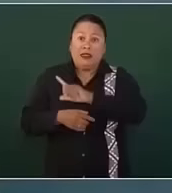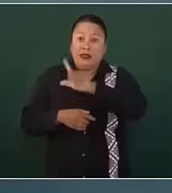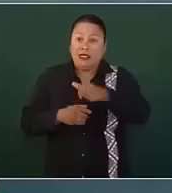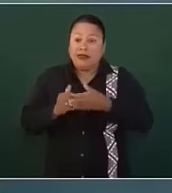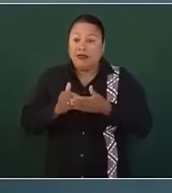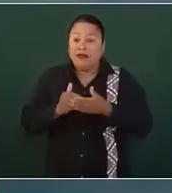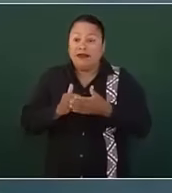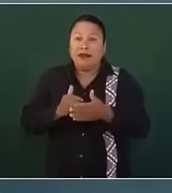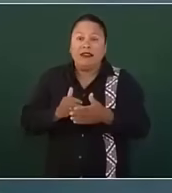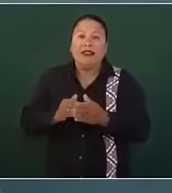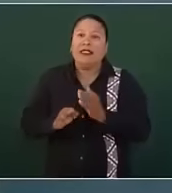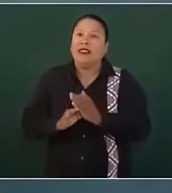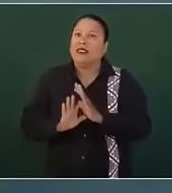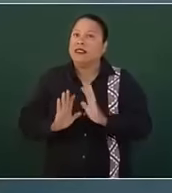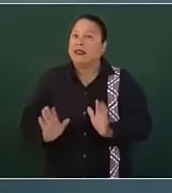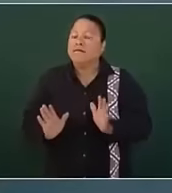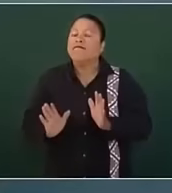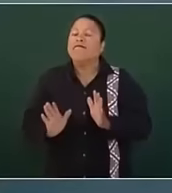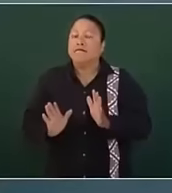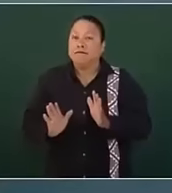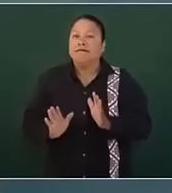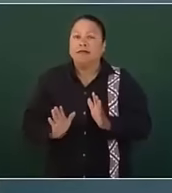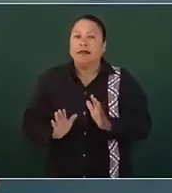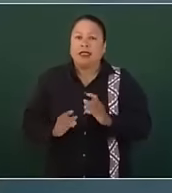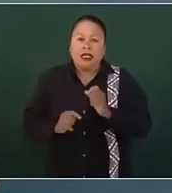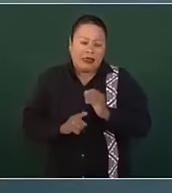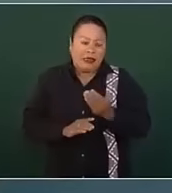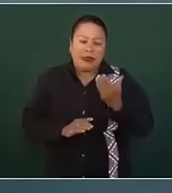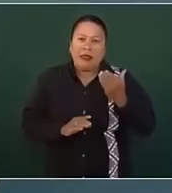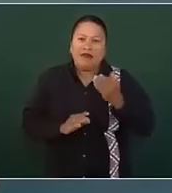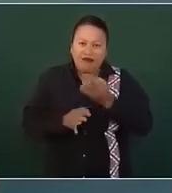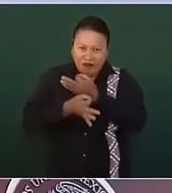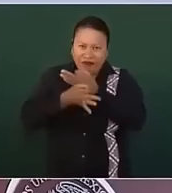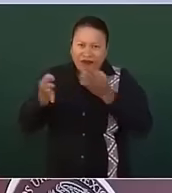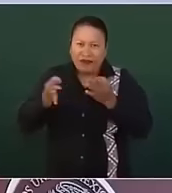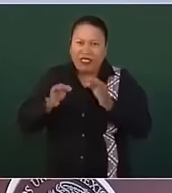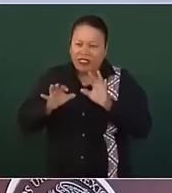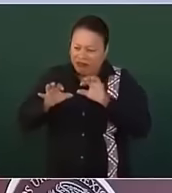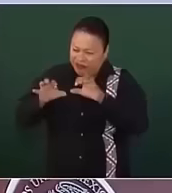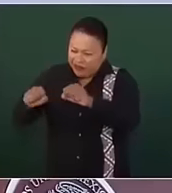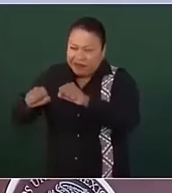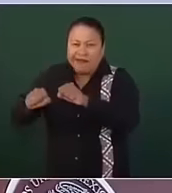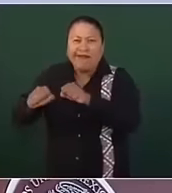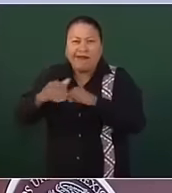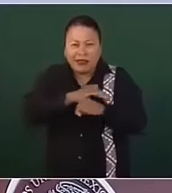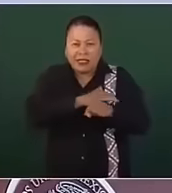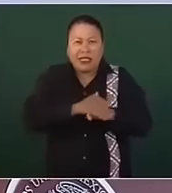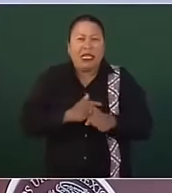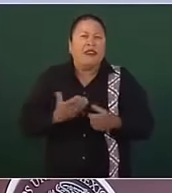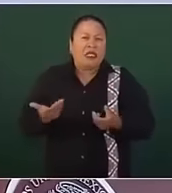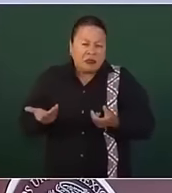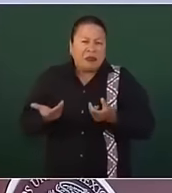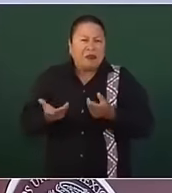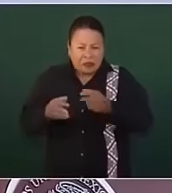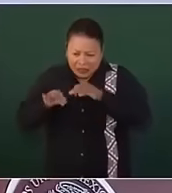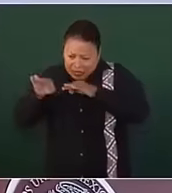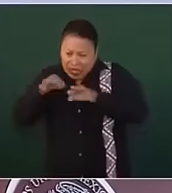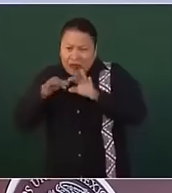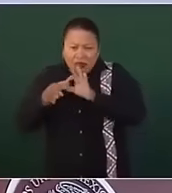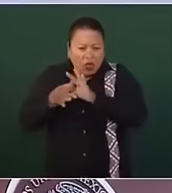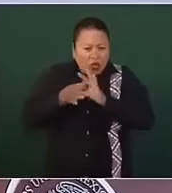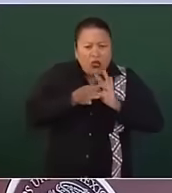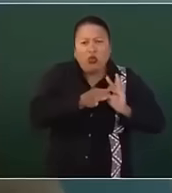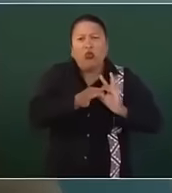finalmente tuvimos el resultado que se informó, la detención. Es un trabajo conjunto, un trabajo que